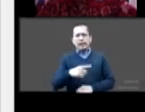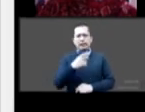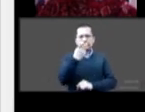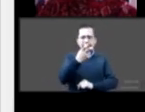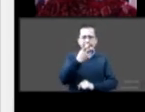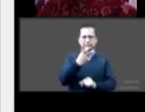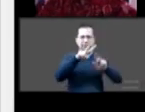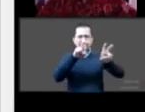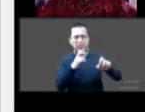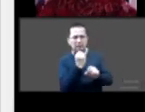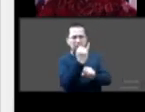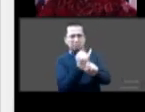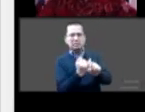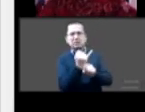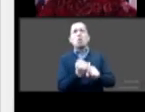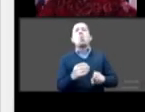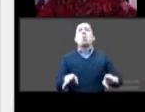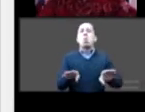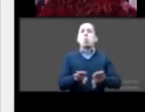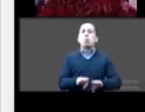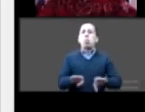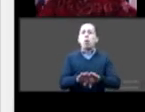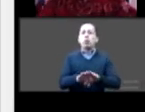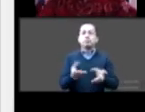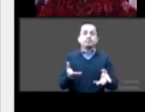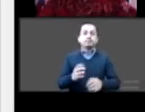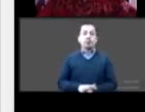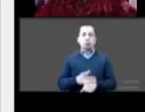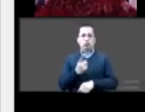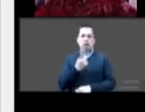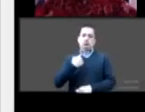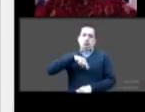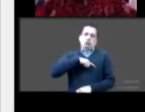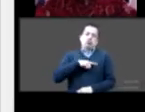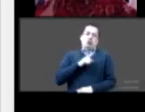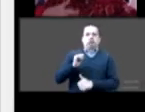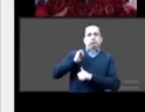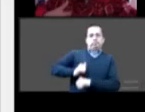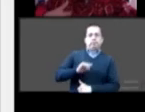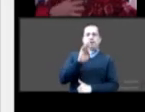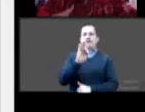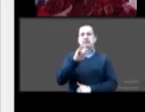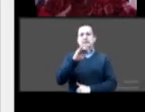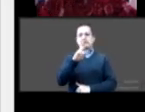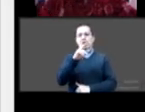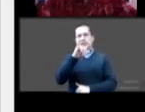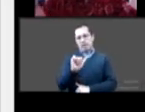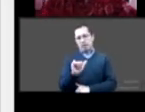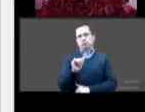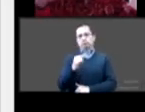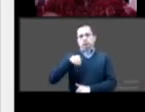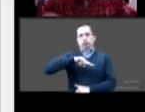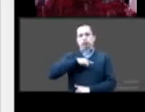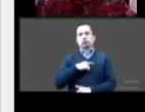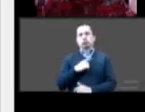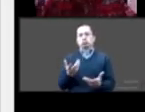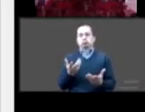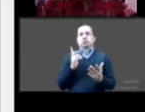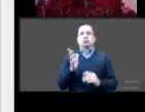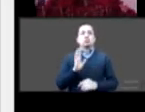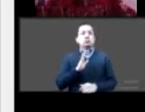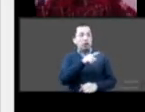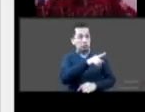Porque pues nosotros somos de la Fiscalía y pues nos toca a nosotros cuando ya ocurrieron